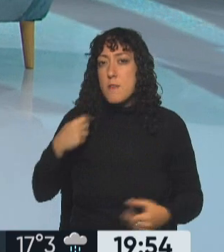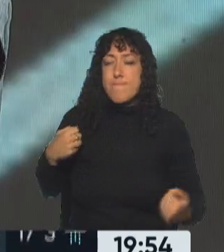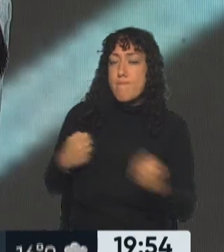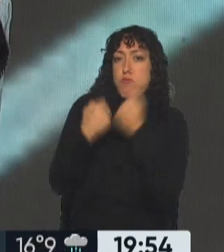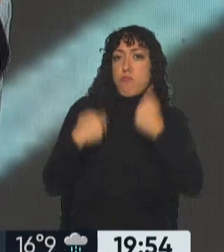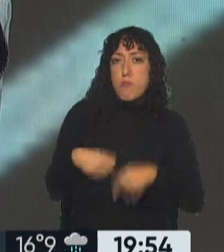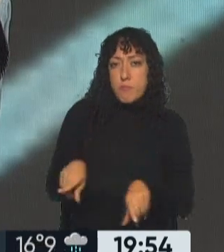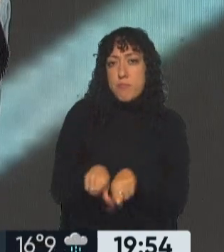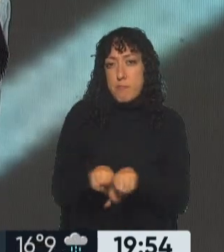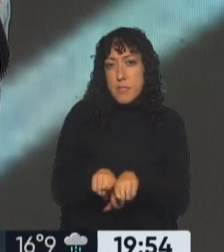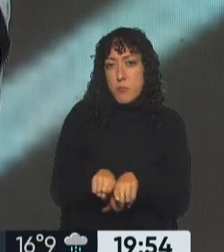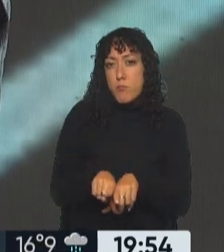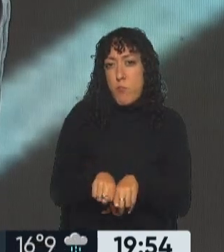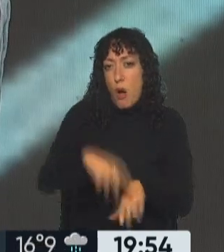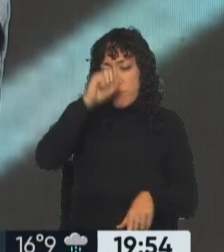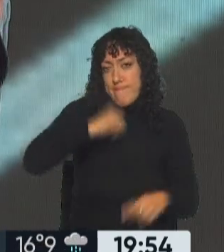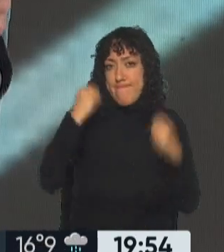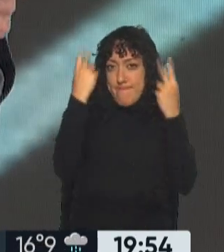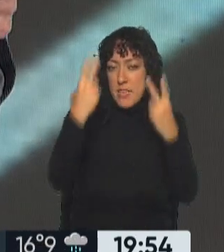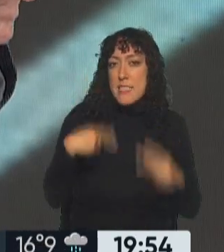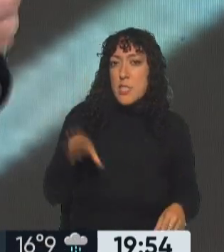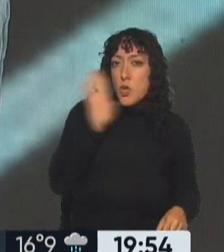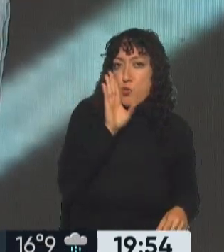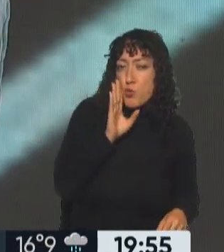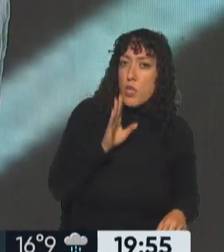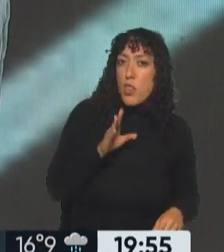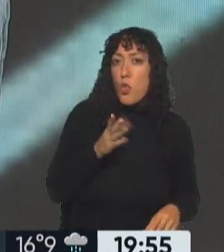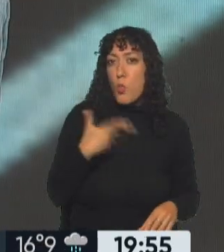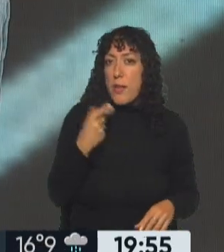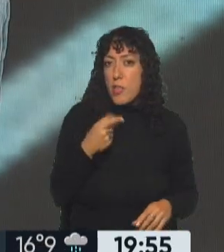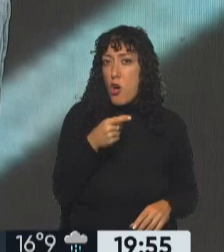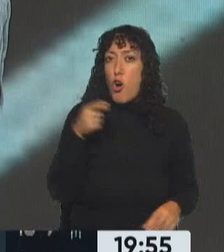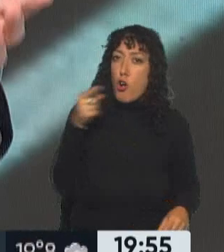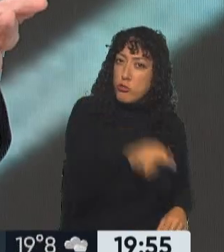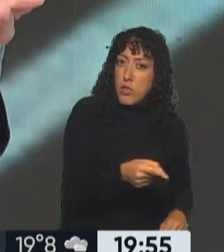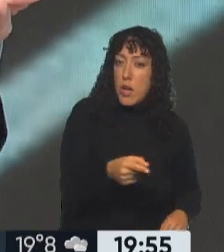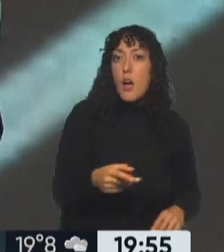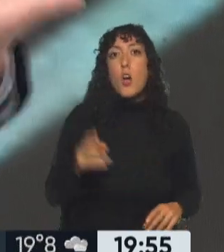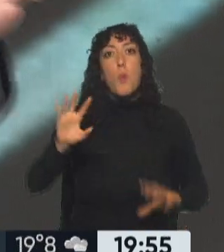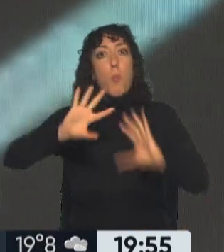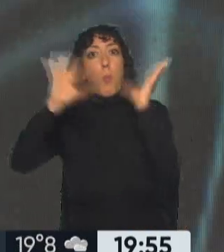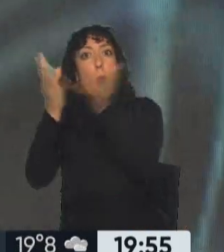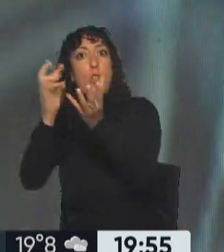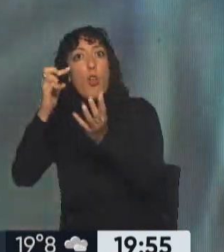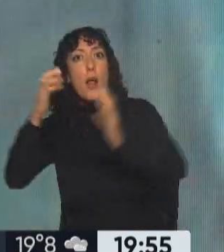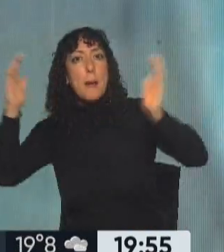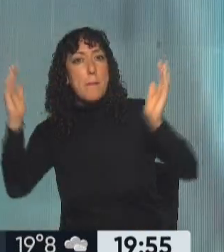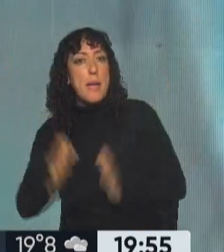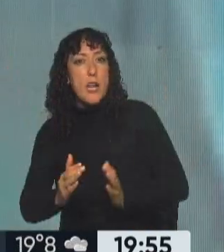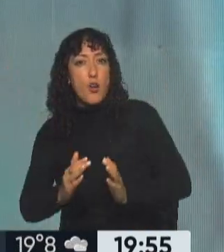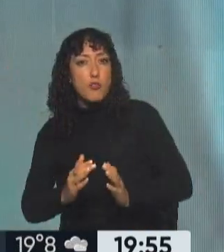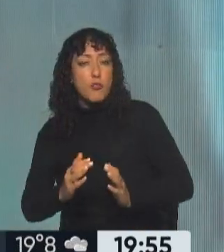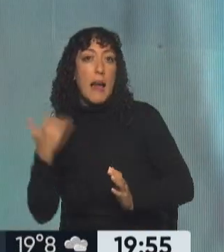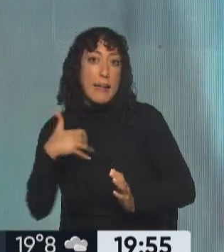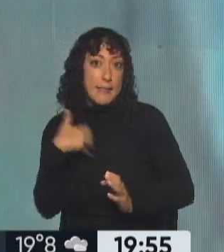con el principal dueño del fondo, que es Estados Unidos. El mundo va a la desdolarización. Argentina se sube al